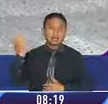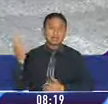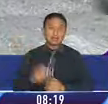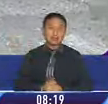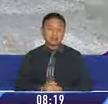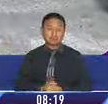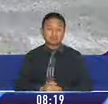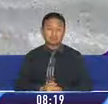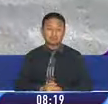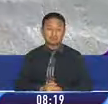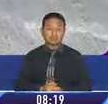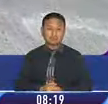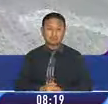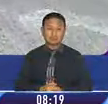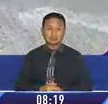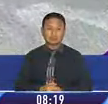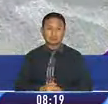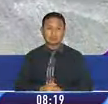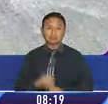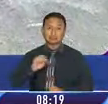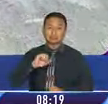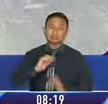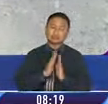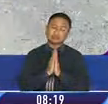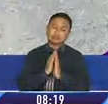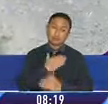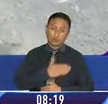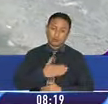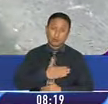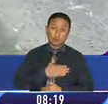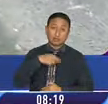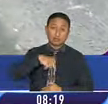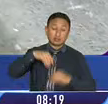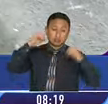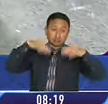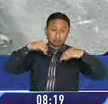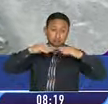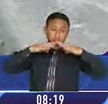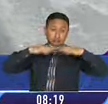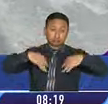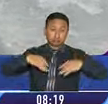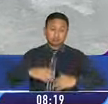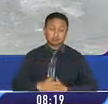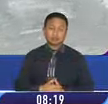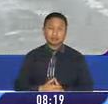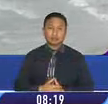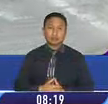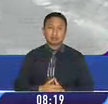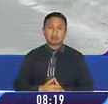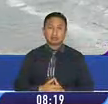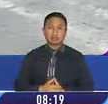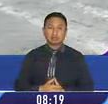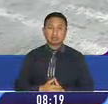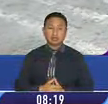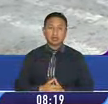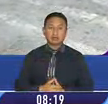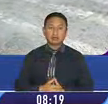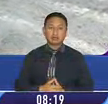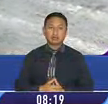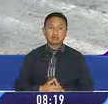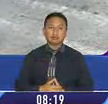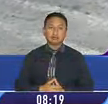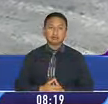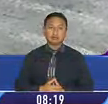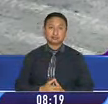mantenimiento. Mantenimiento que nos haga por lo que hubo esa afectación de la lluvia. Gracias, mi vecino. Bueno, vemos en imágenes las